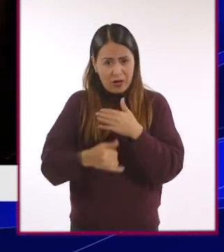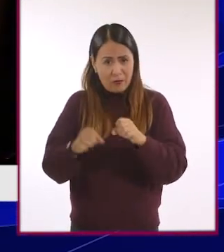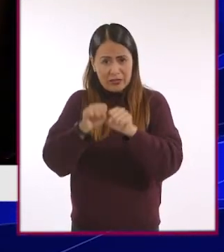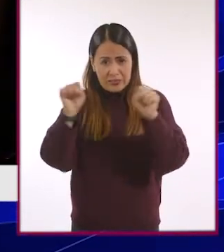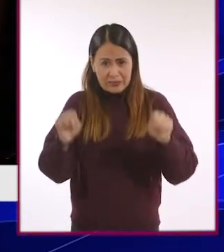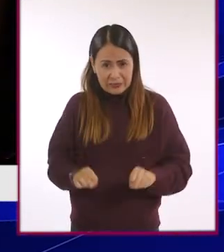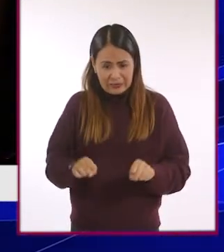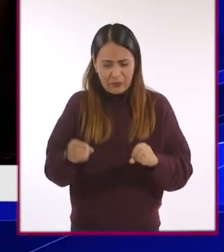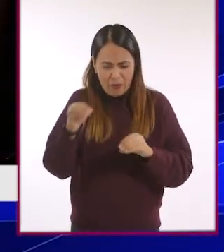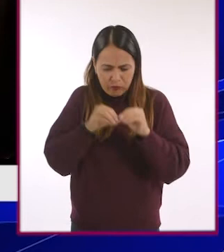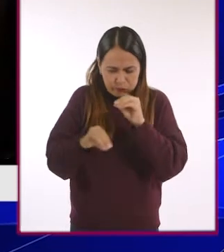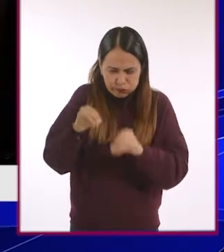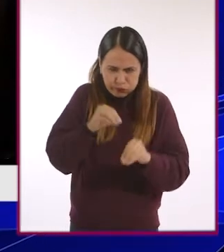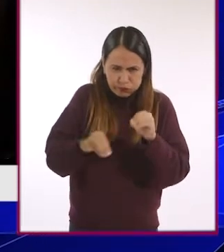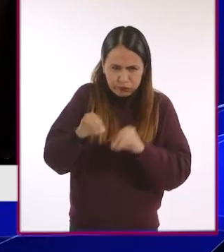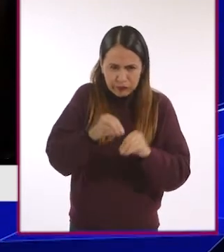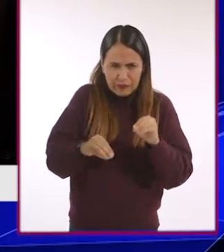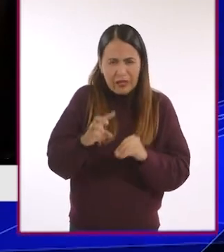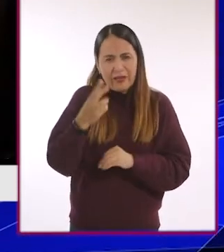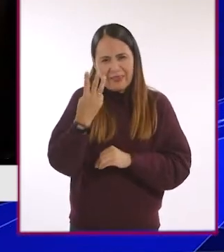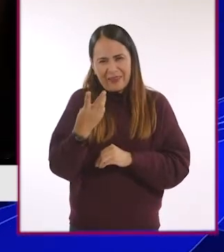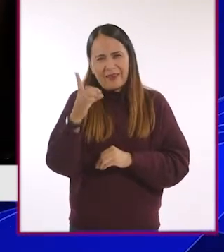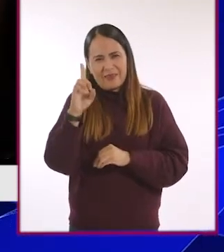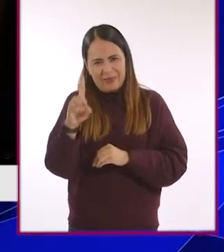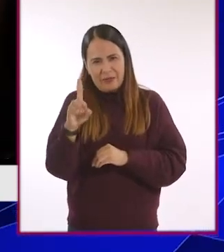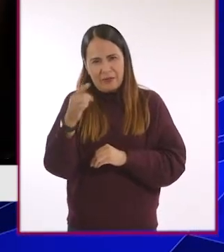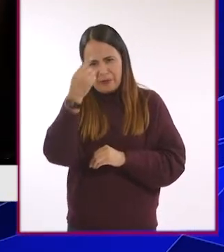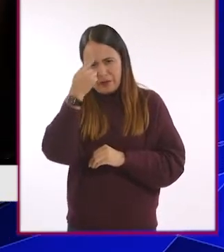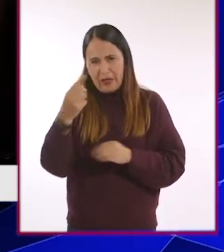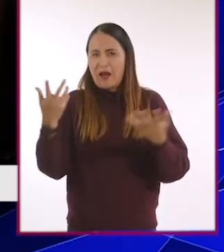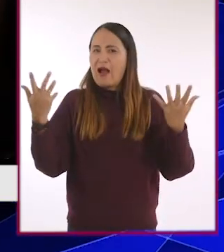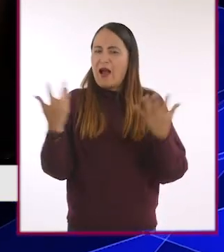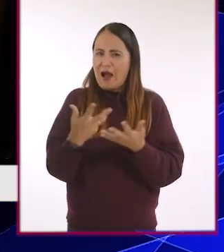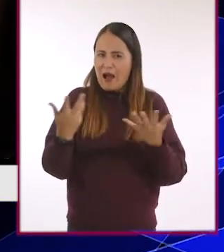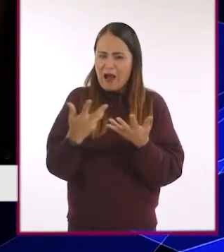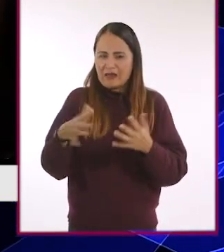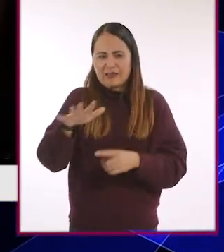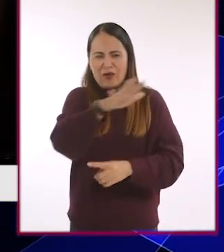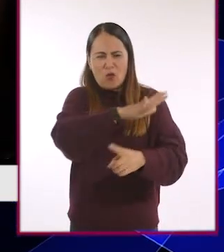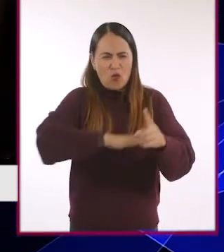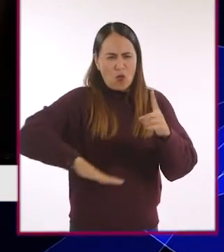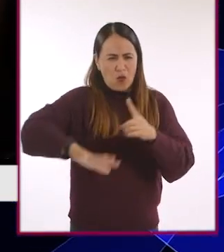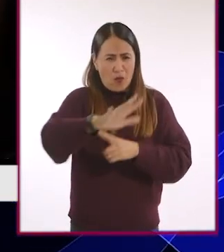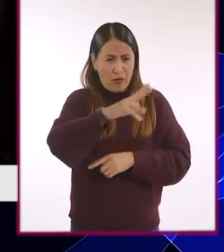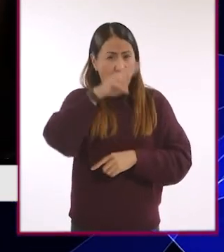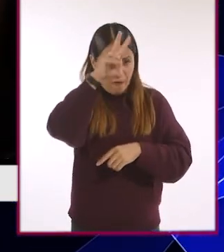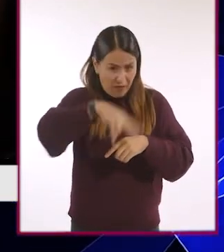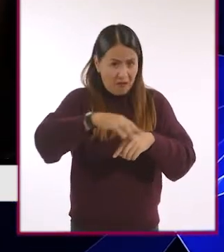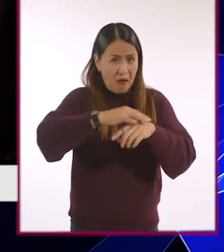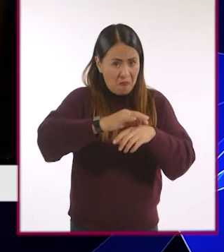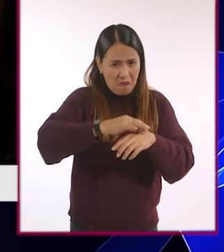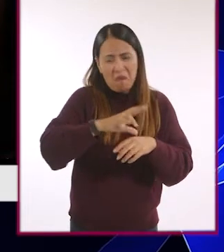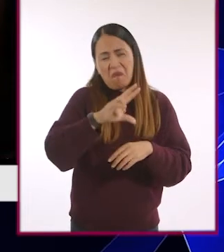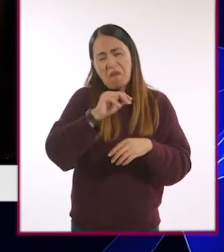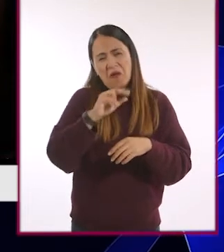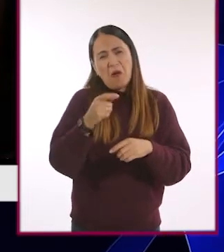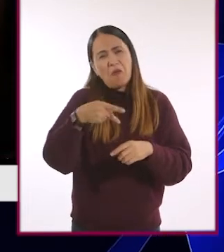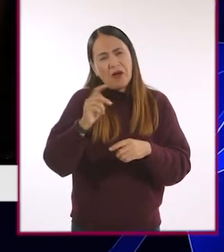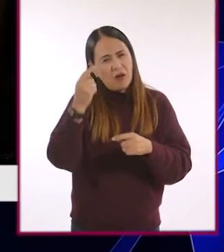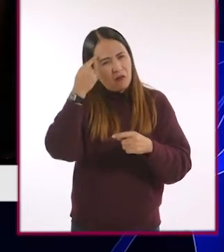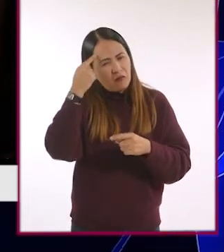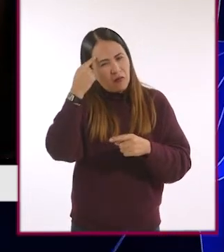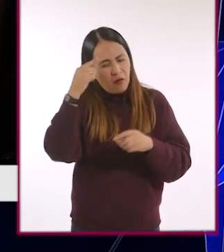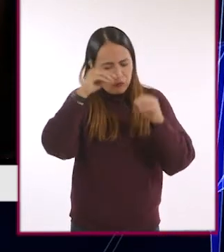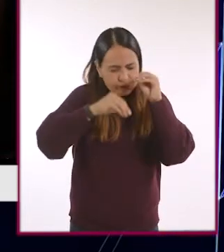Photoshop y ya software también en 3D para poder recrear estos mundos imposibles, ¿no? Entonces, a veces hacemos, por